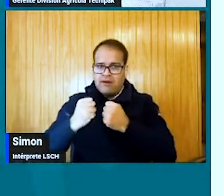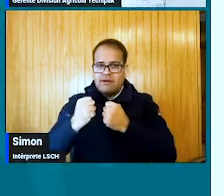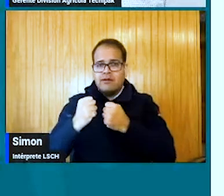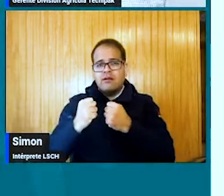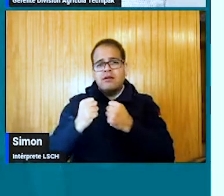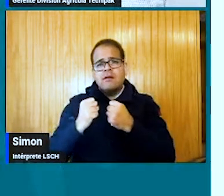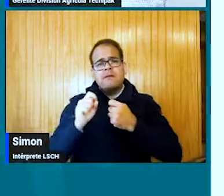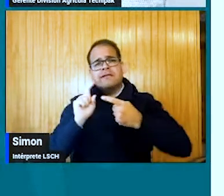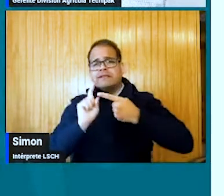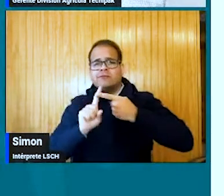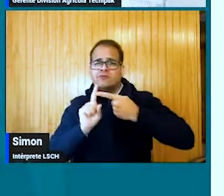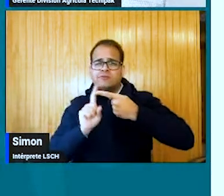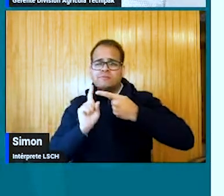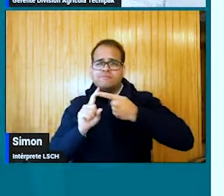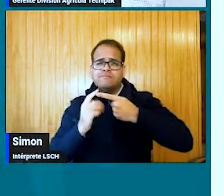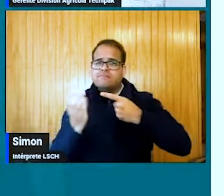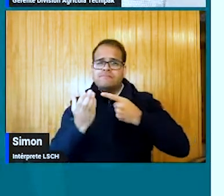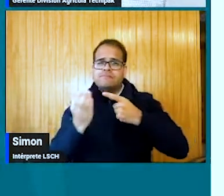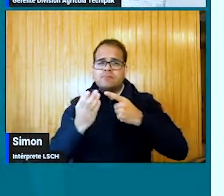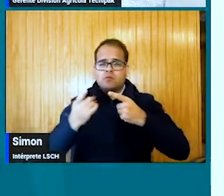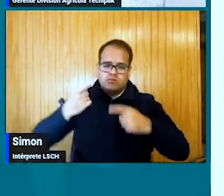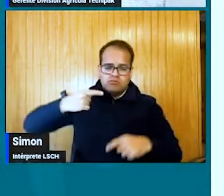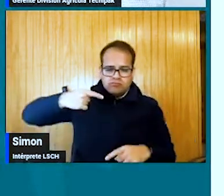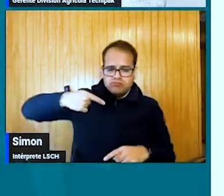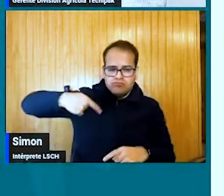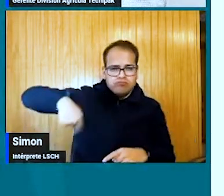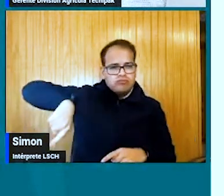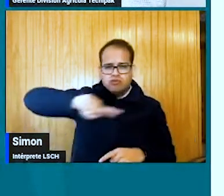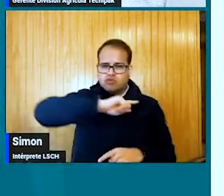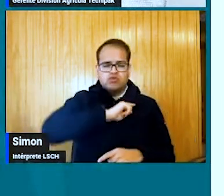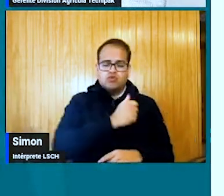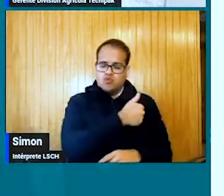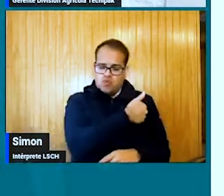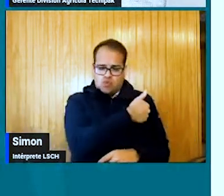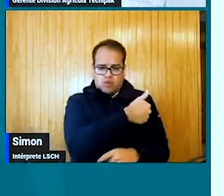un poco es lo que debiésemos hacer todos